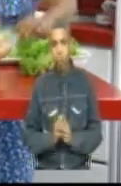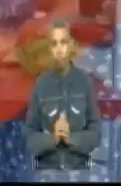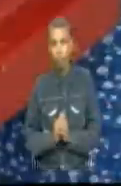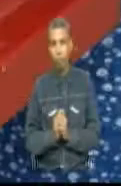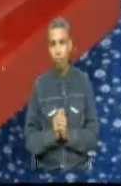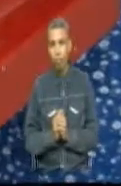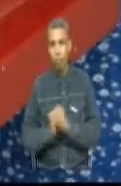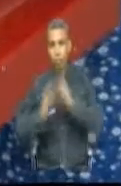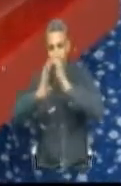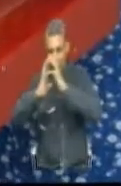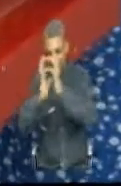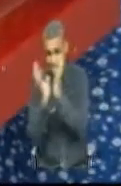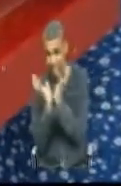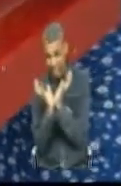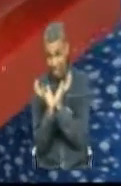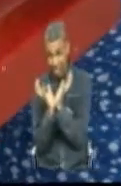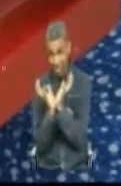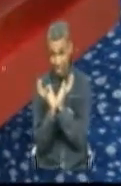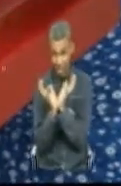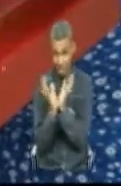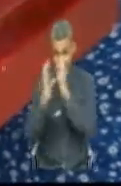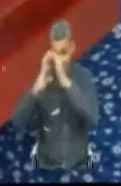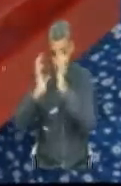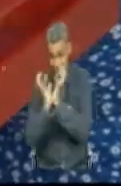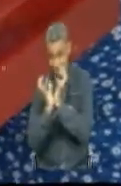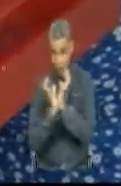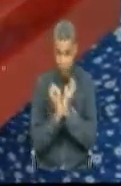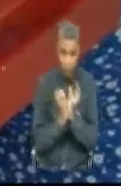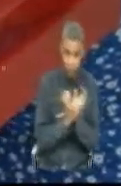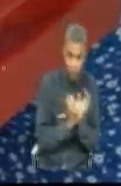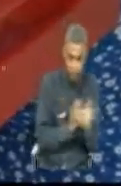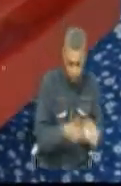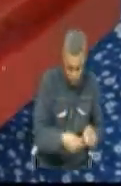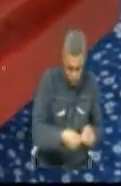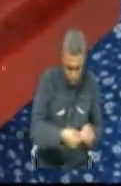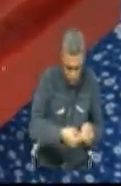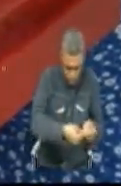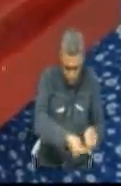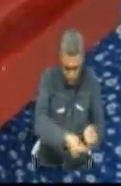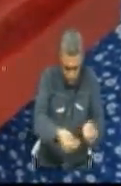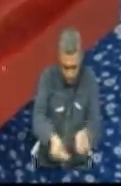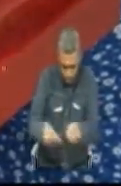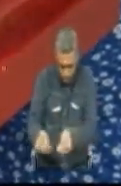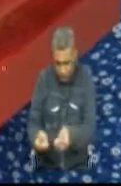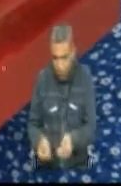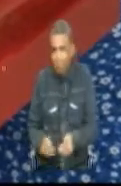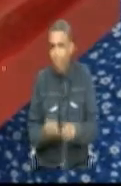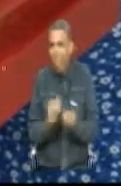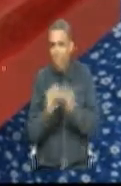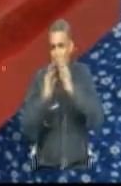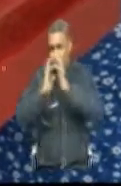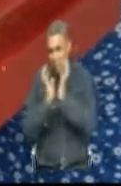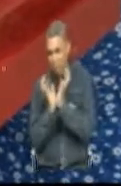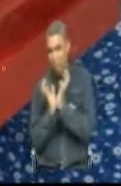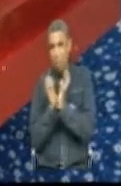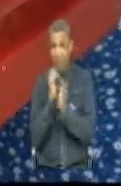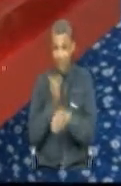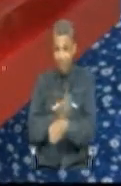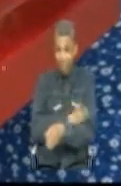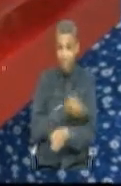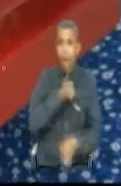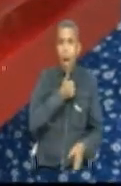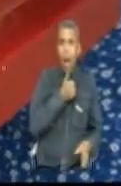plato es baja la lechuga yo acostumbro a charlar en agüita con con limón y sal